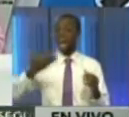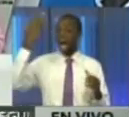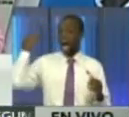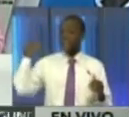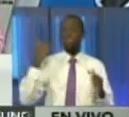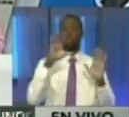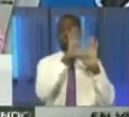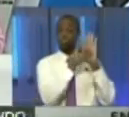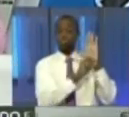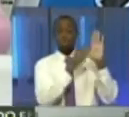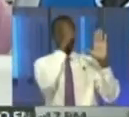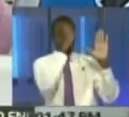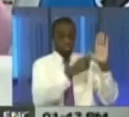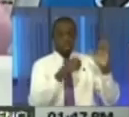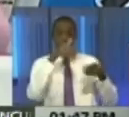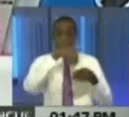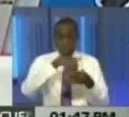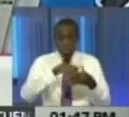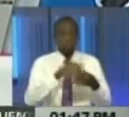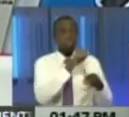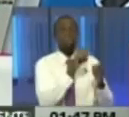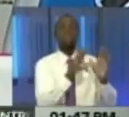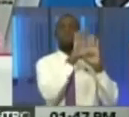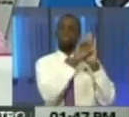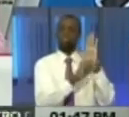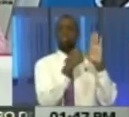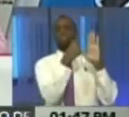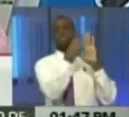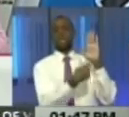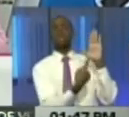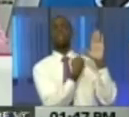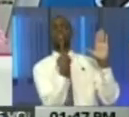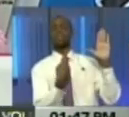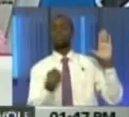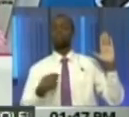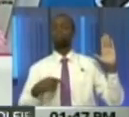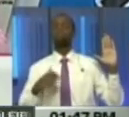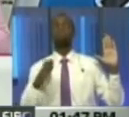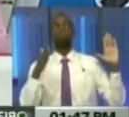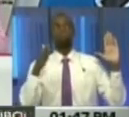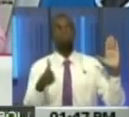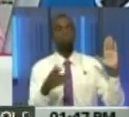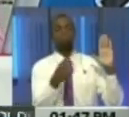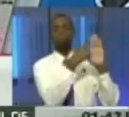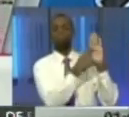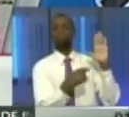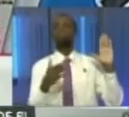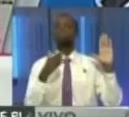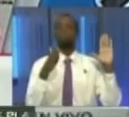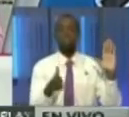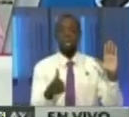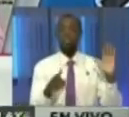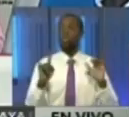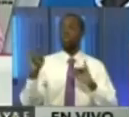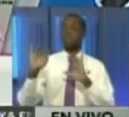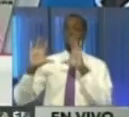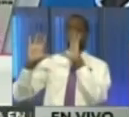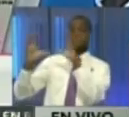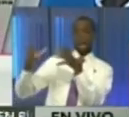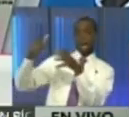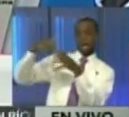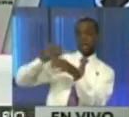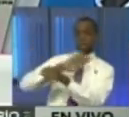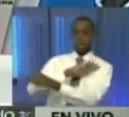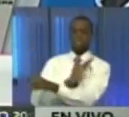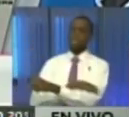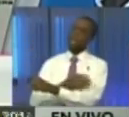sus términos. Acosar al Poder Electoral y a su funcionario es un intento por